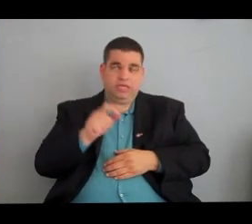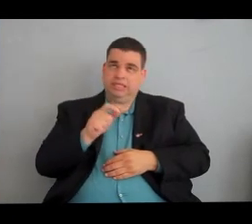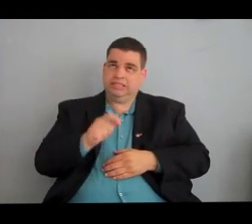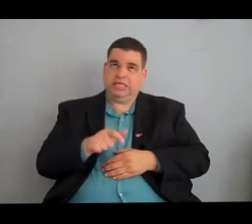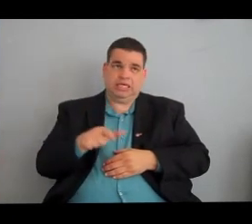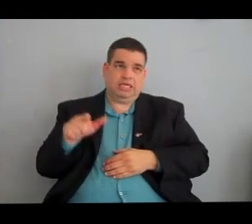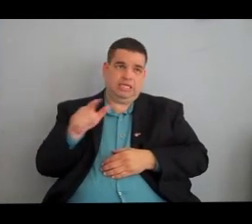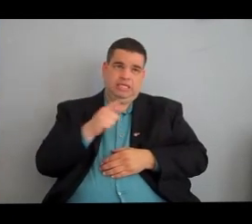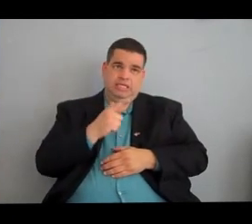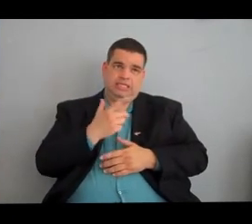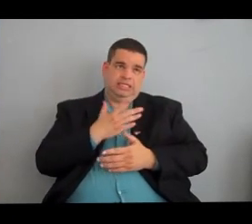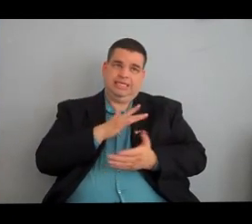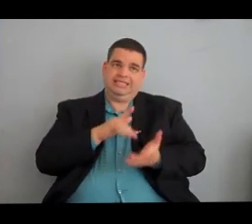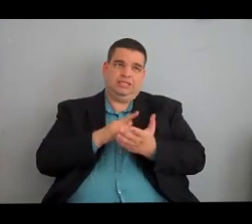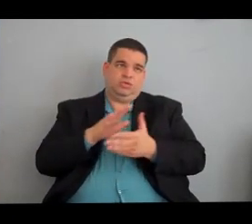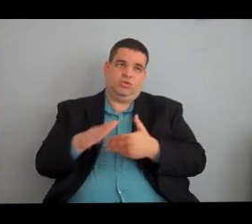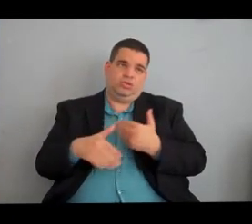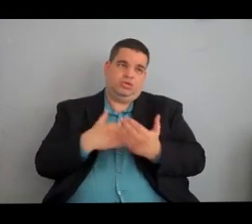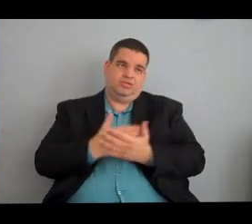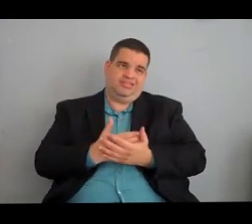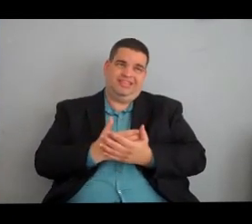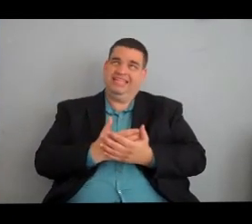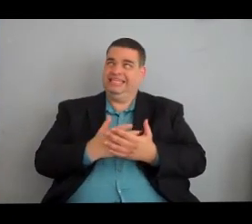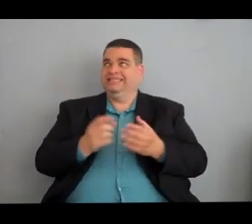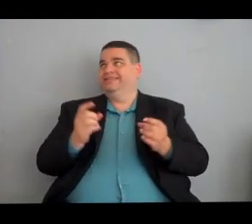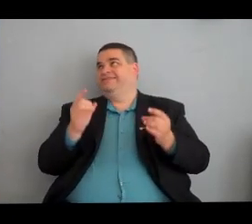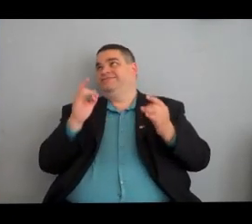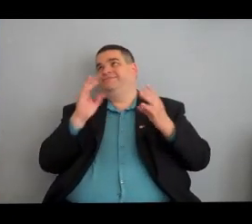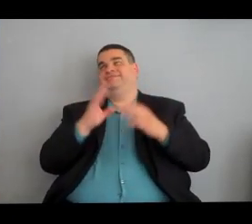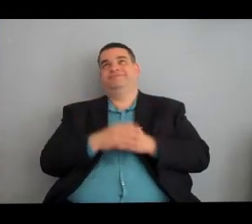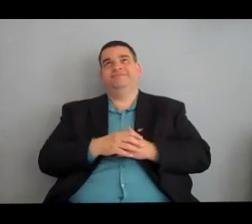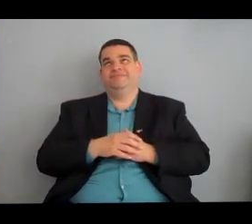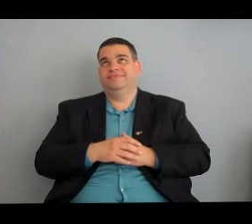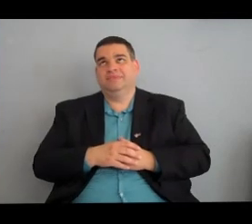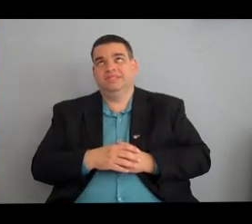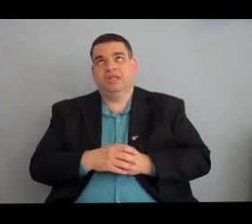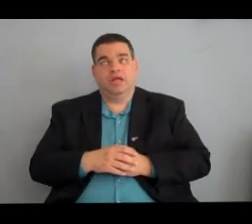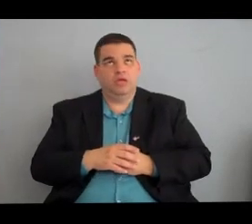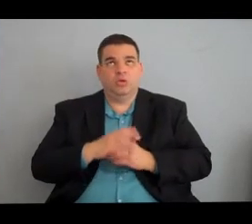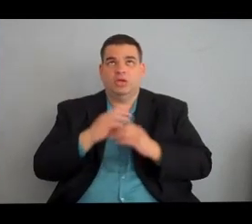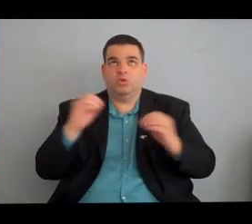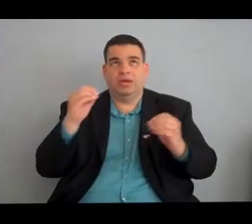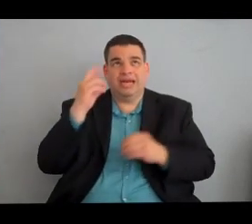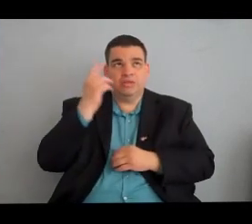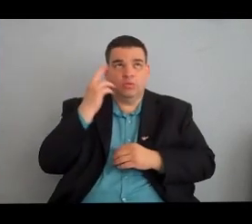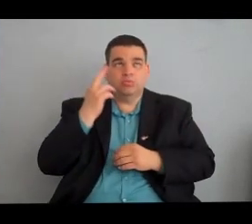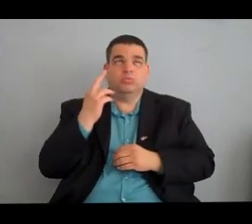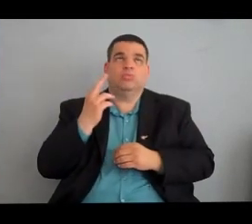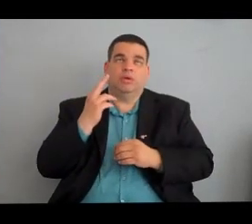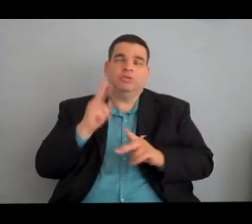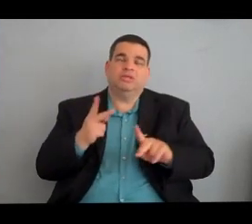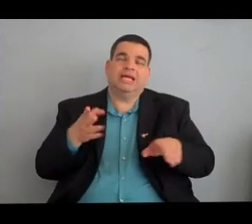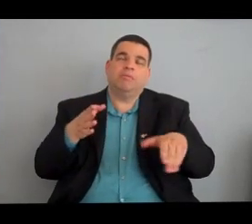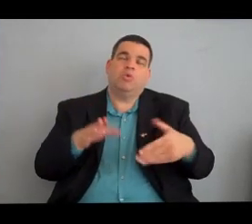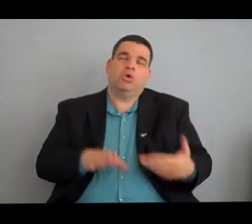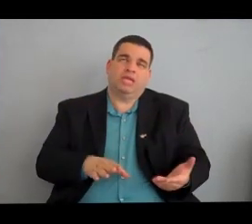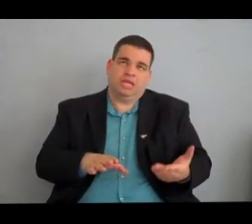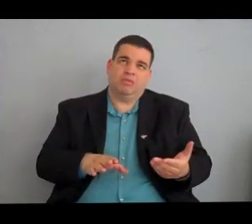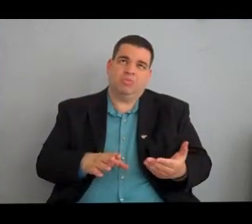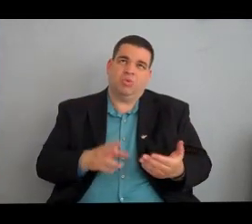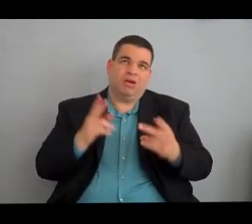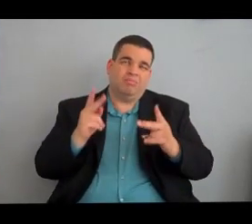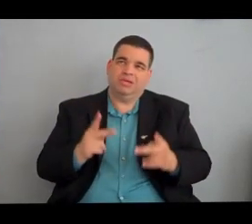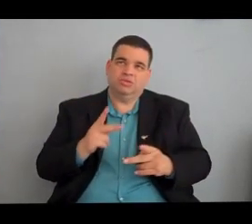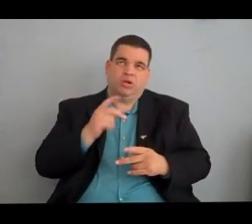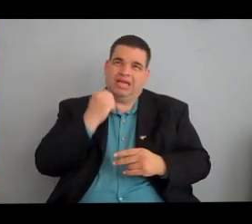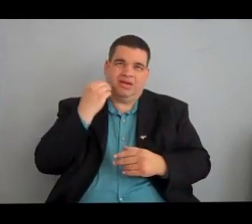la capital de todas. Ella corona. Sí, no hay razón por la cual una vida se tenga que perder, porque algún gracioso que no